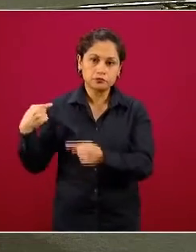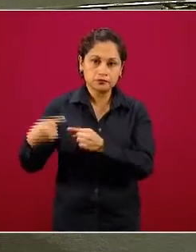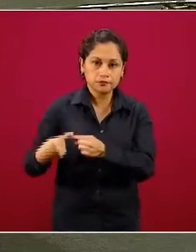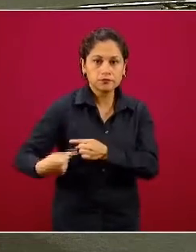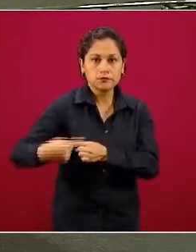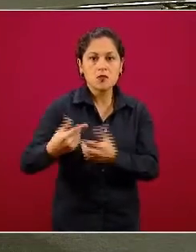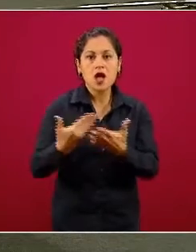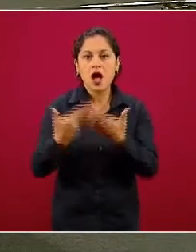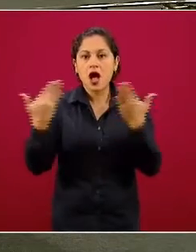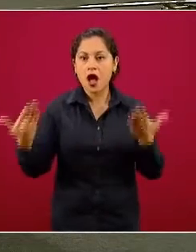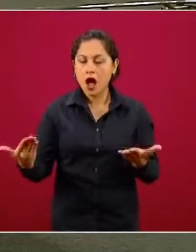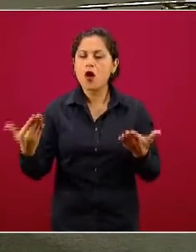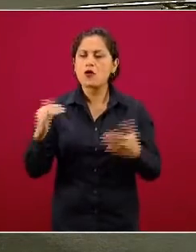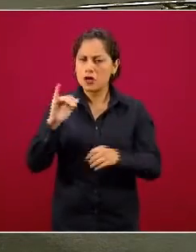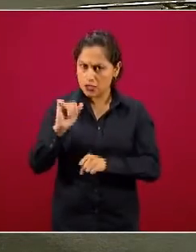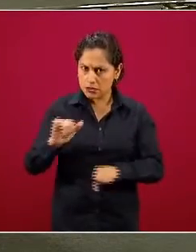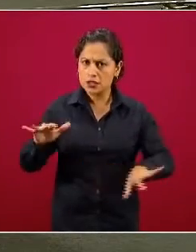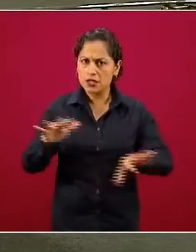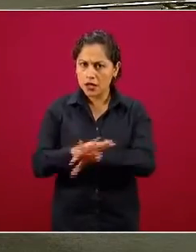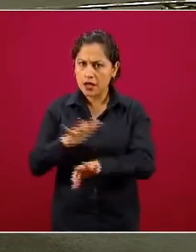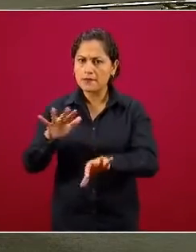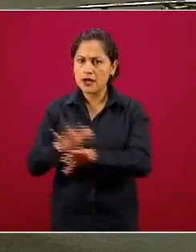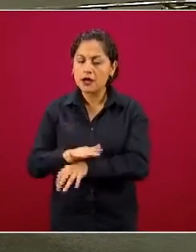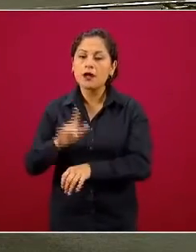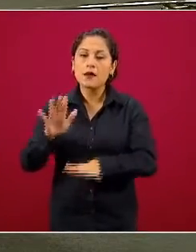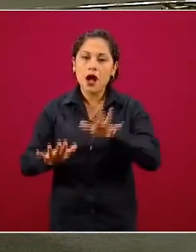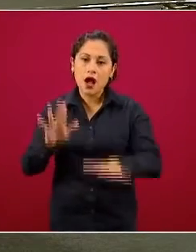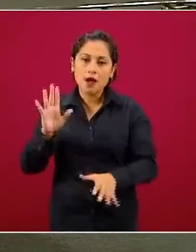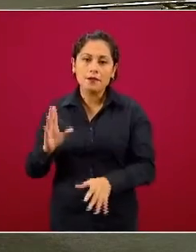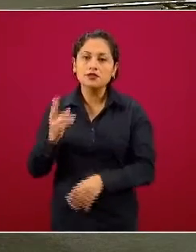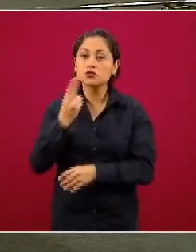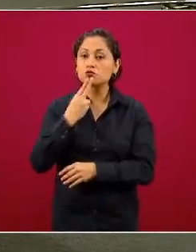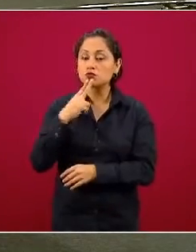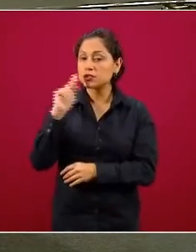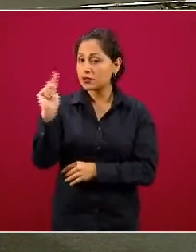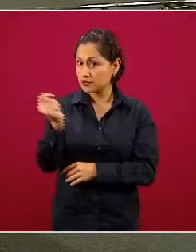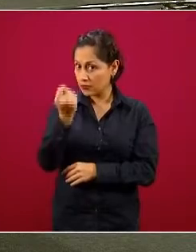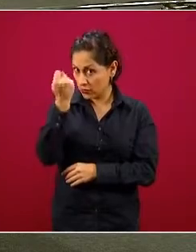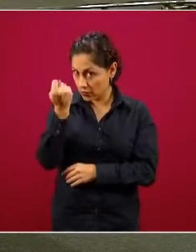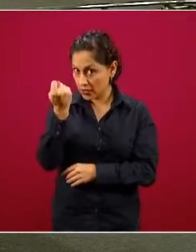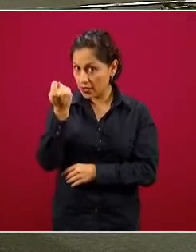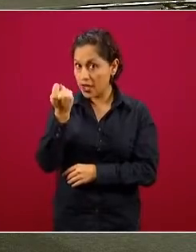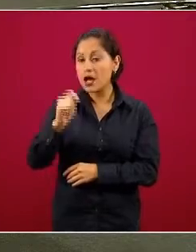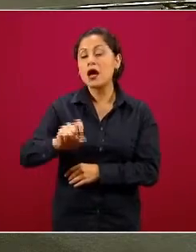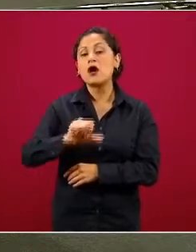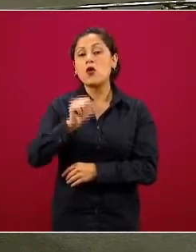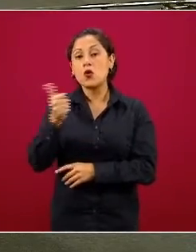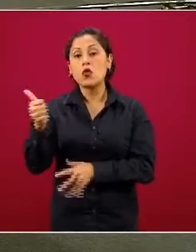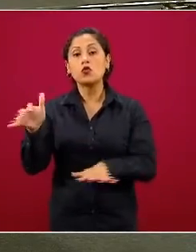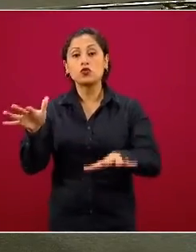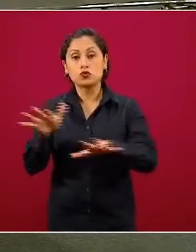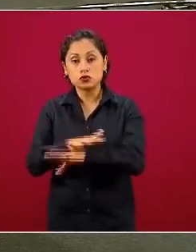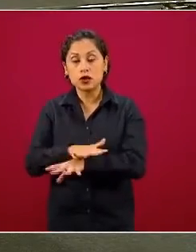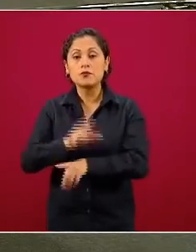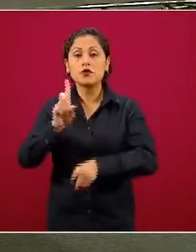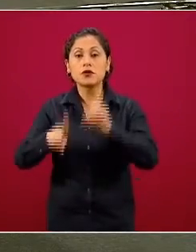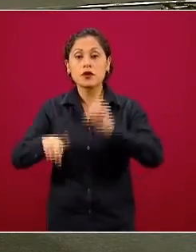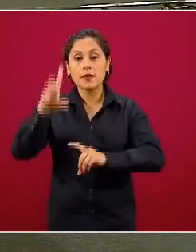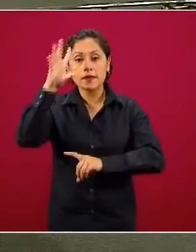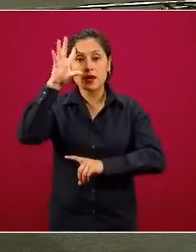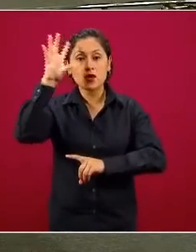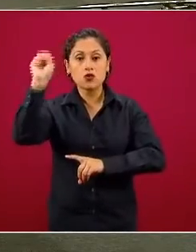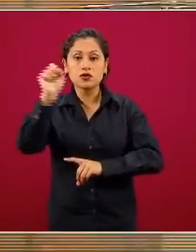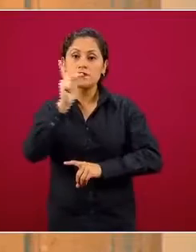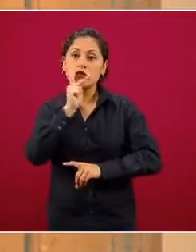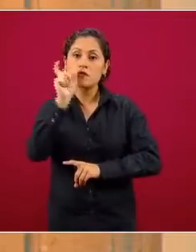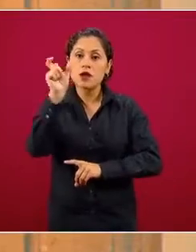grandes transformaciones. Algunas tienen que ver con la tecnología, otras tienen que ver con el concepto o los conceptos relacionados con la